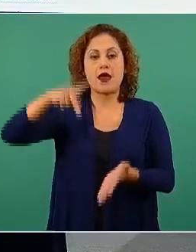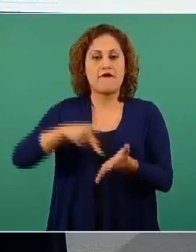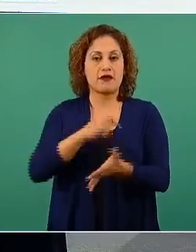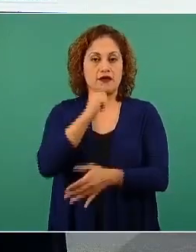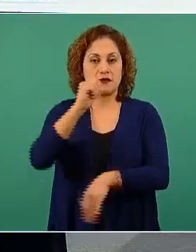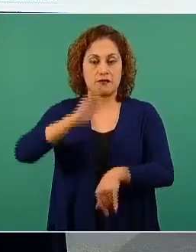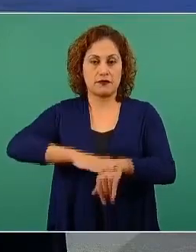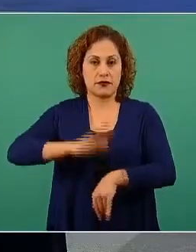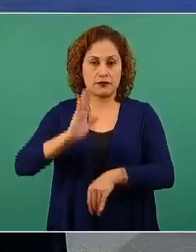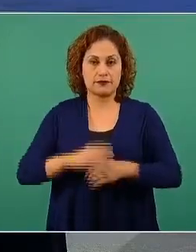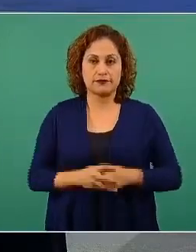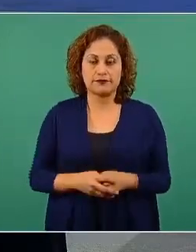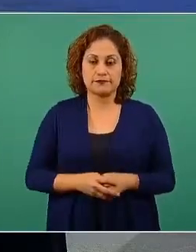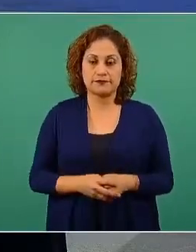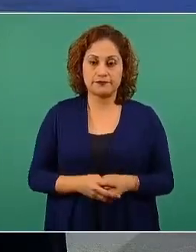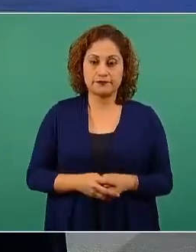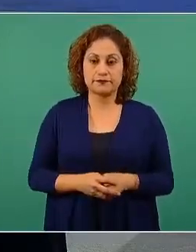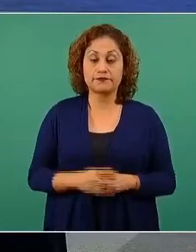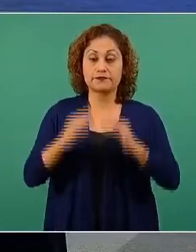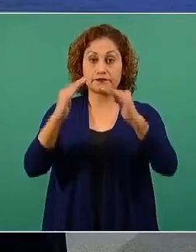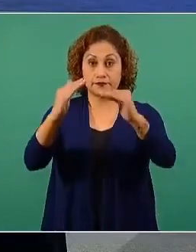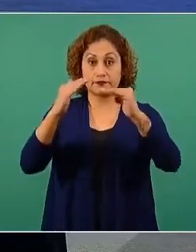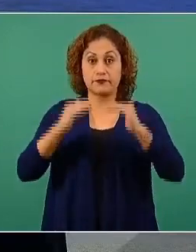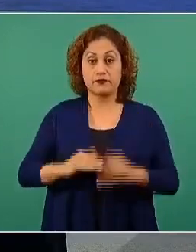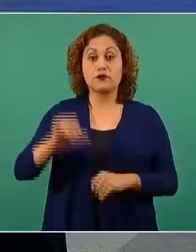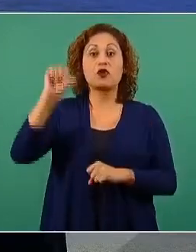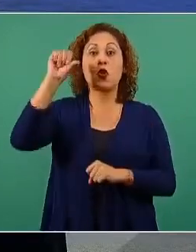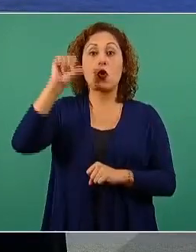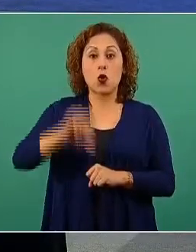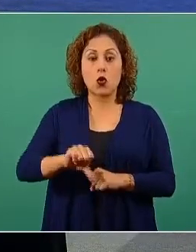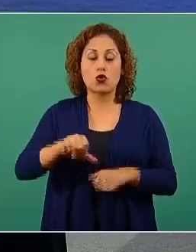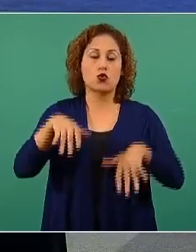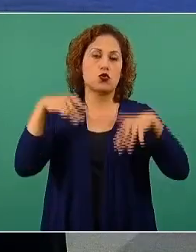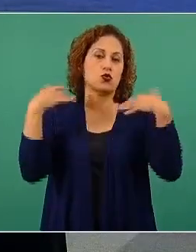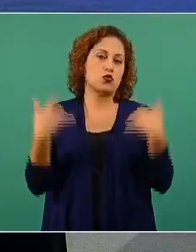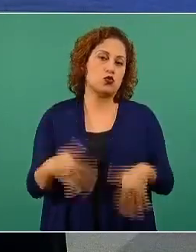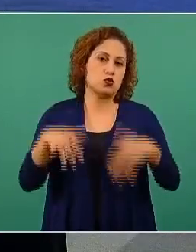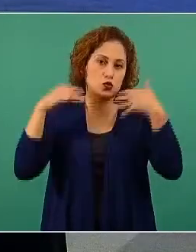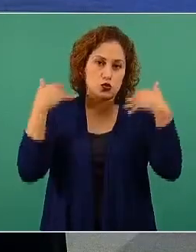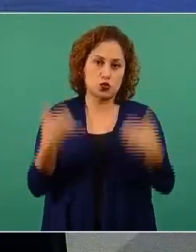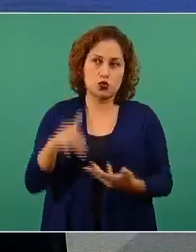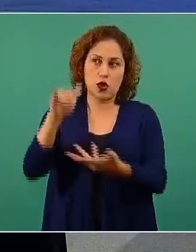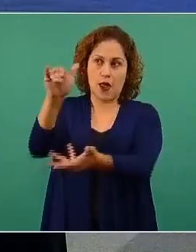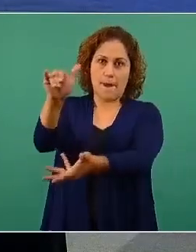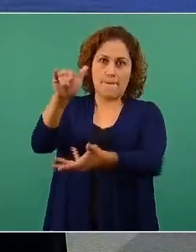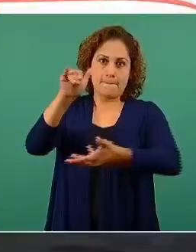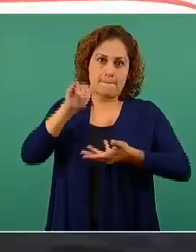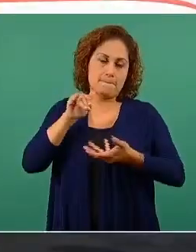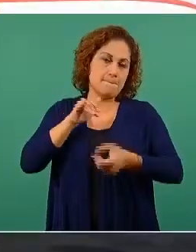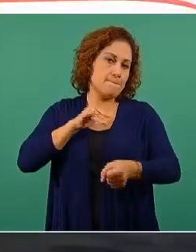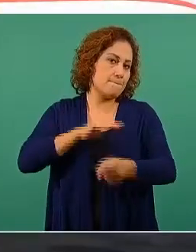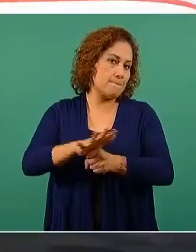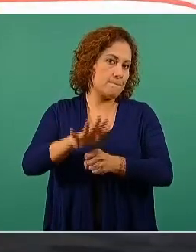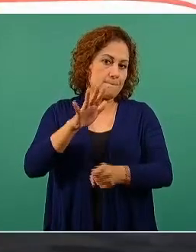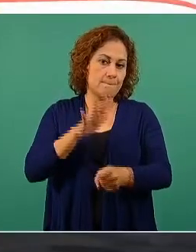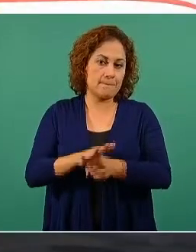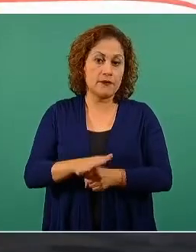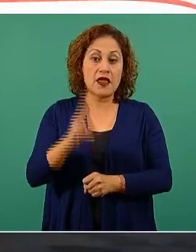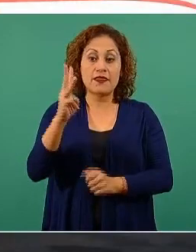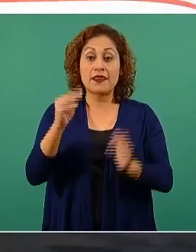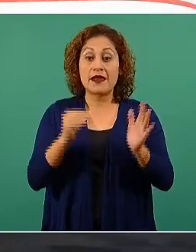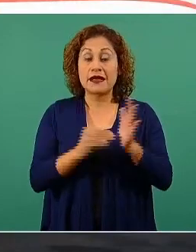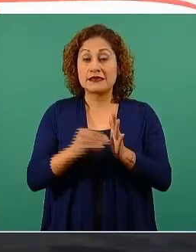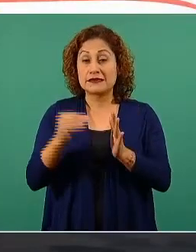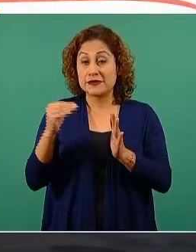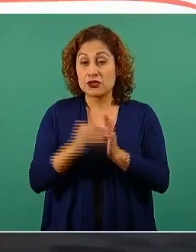siguiente. Hoy tuvimos también un muy jugoso proveeduría de vacunas, más de 3 millones